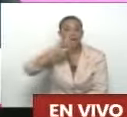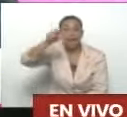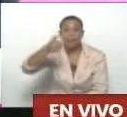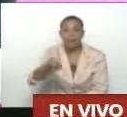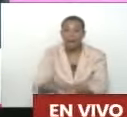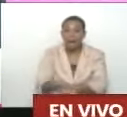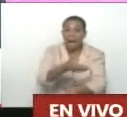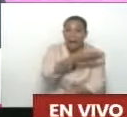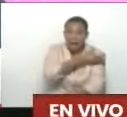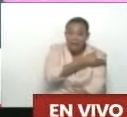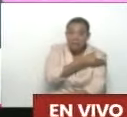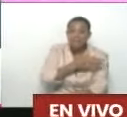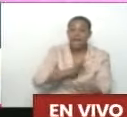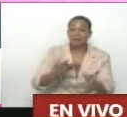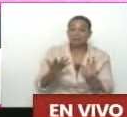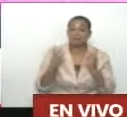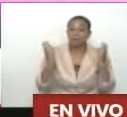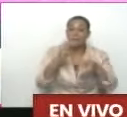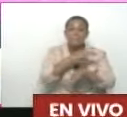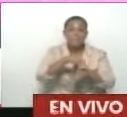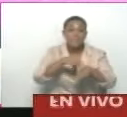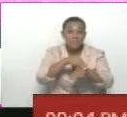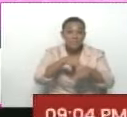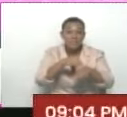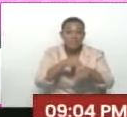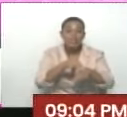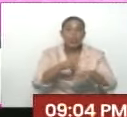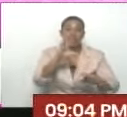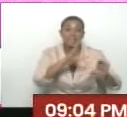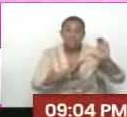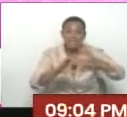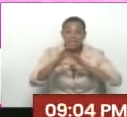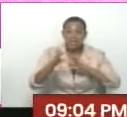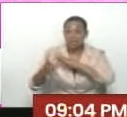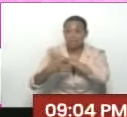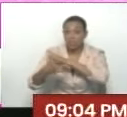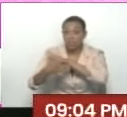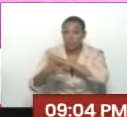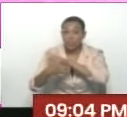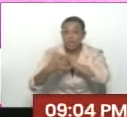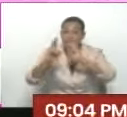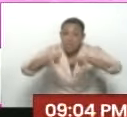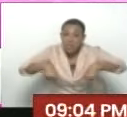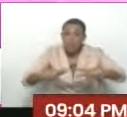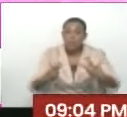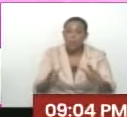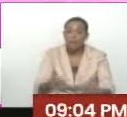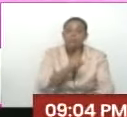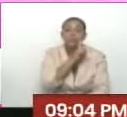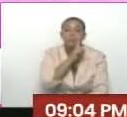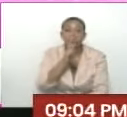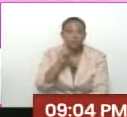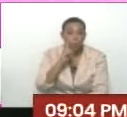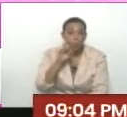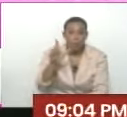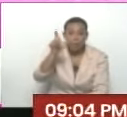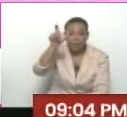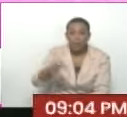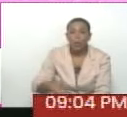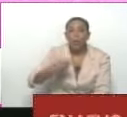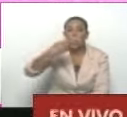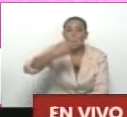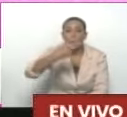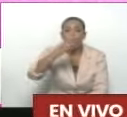viaje, lanzamos la gran misión Ciencia, Tecnología e Innovación, que lleva el nombre del gran